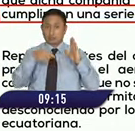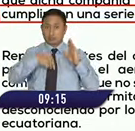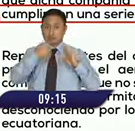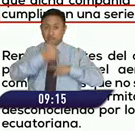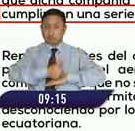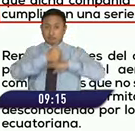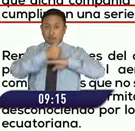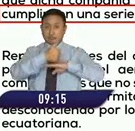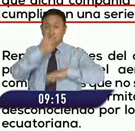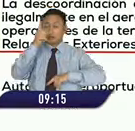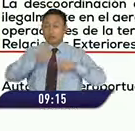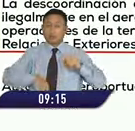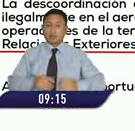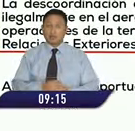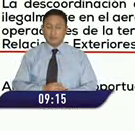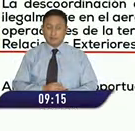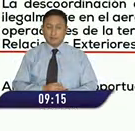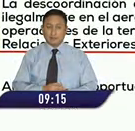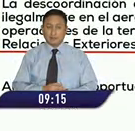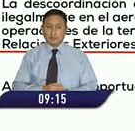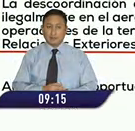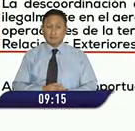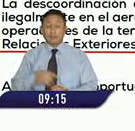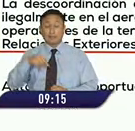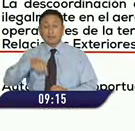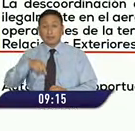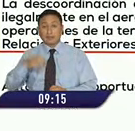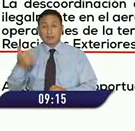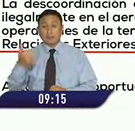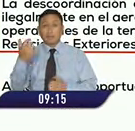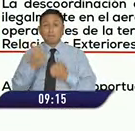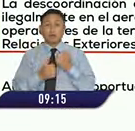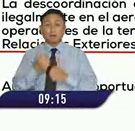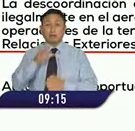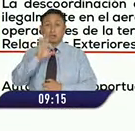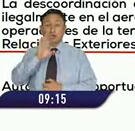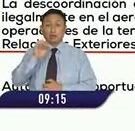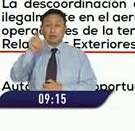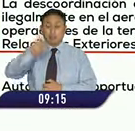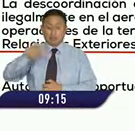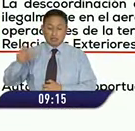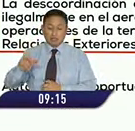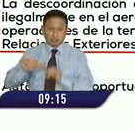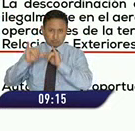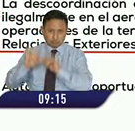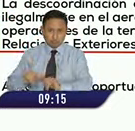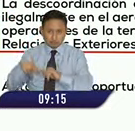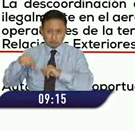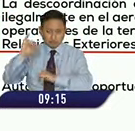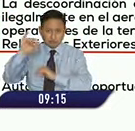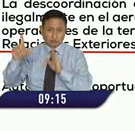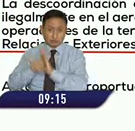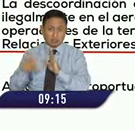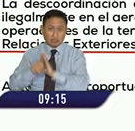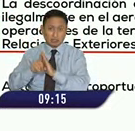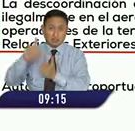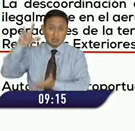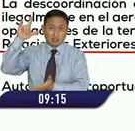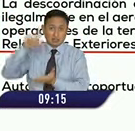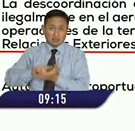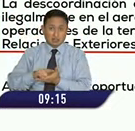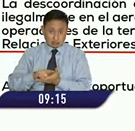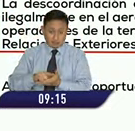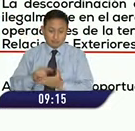la autoridad aeronáutica y que la descoordinación que lleva estos 90 venezolanos a permanecer y legalmente en el aeropuerto de